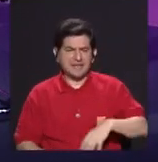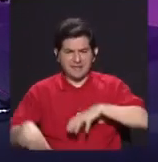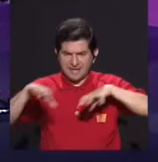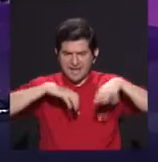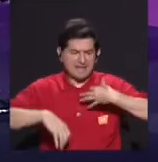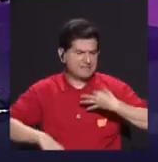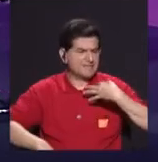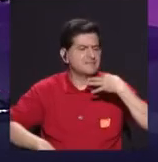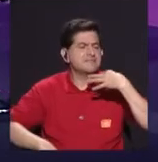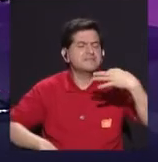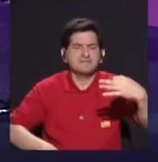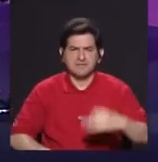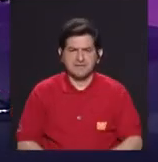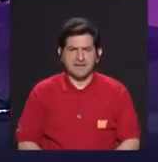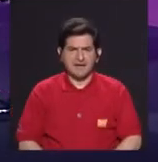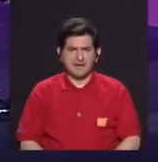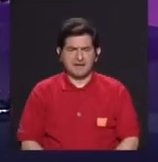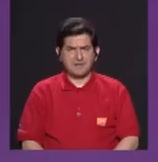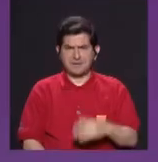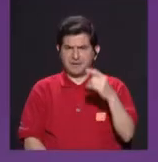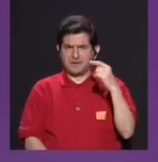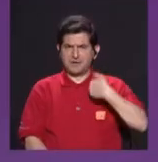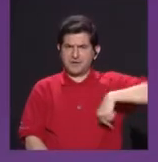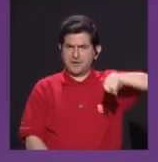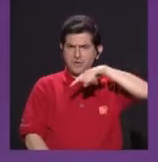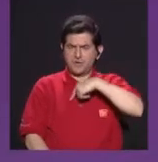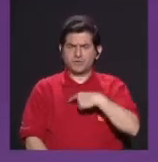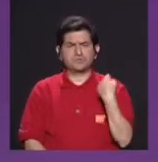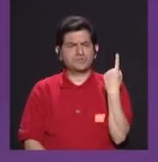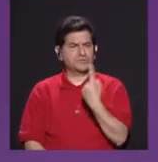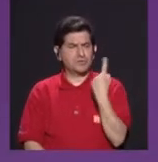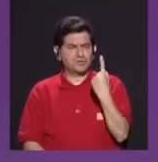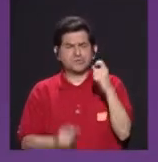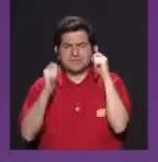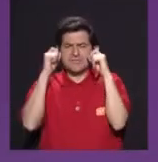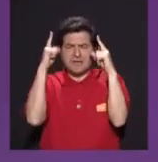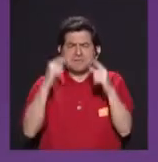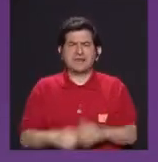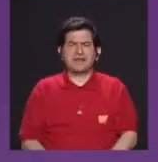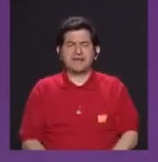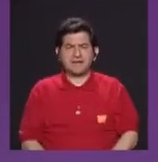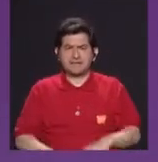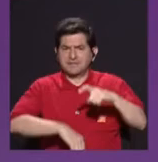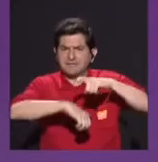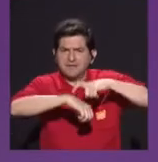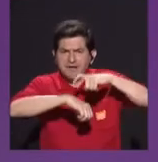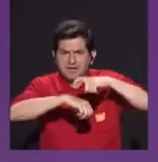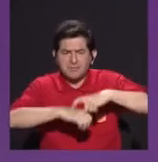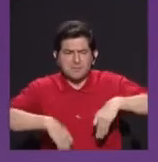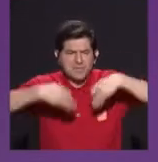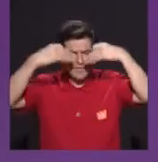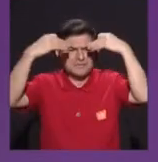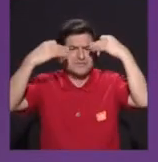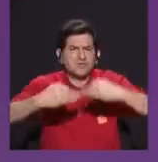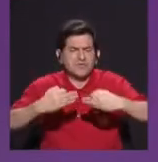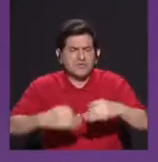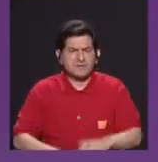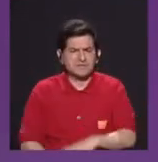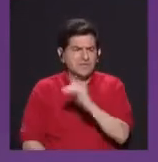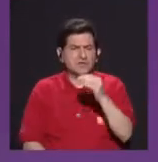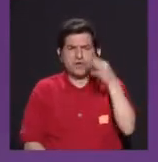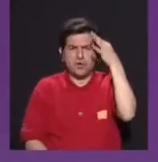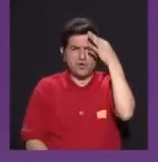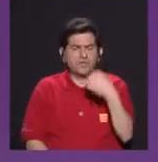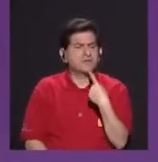cuáles son las acciones con las que deberíamos estar siempre alertas a la hora de tomar decisiones de emitir